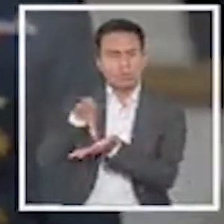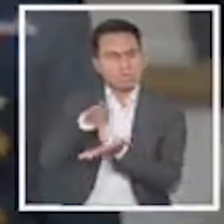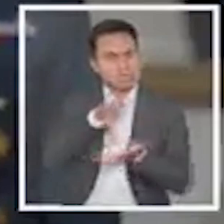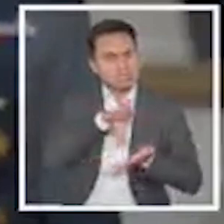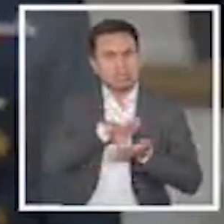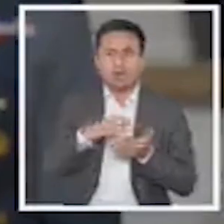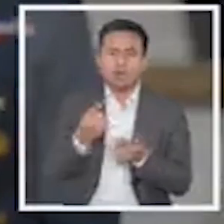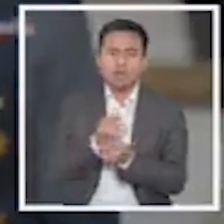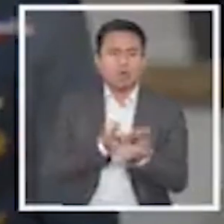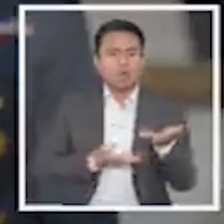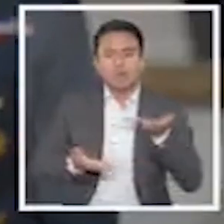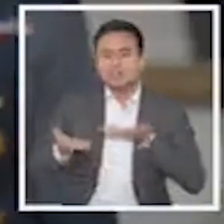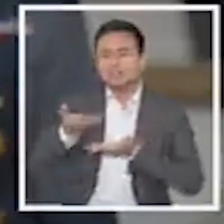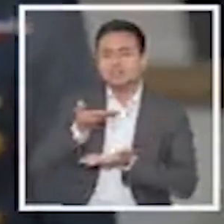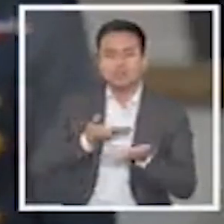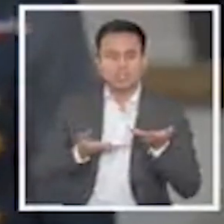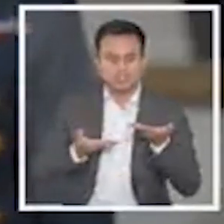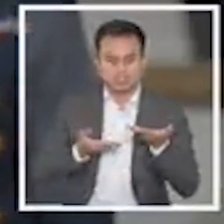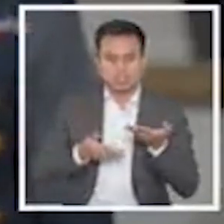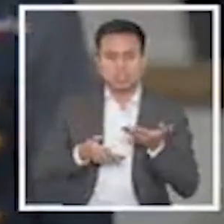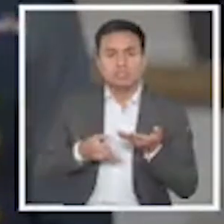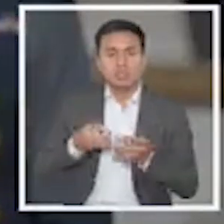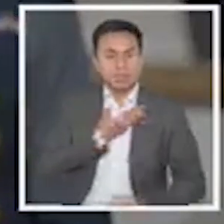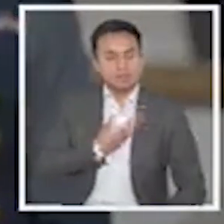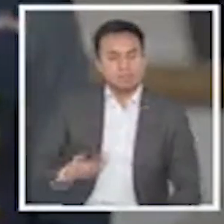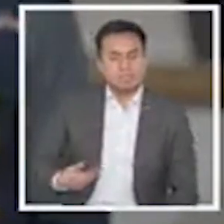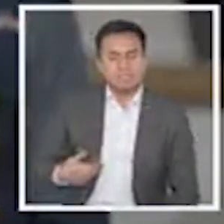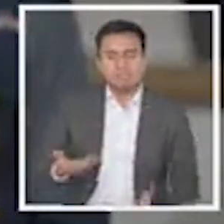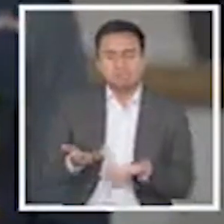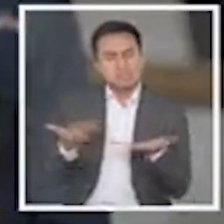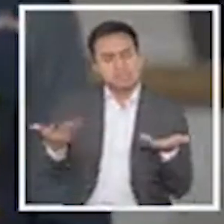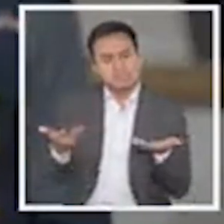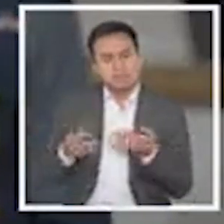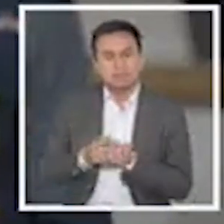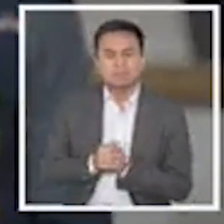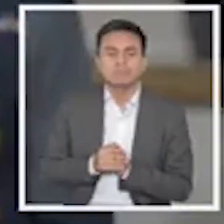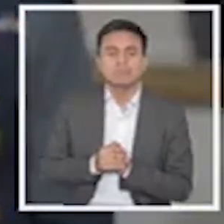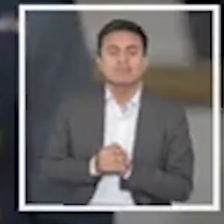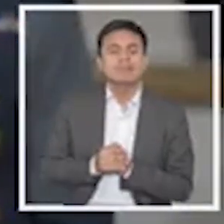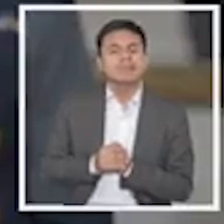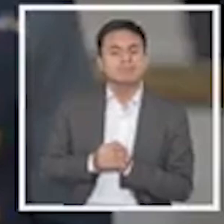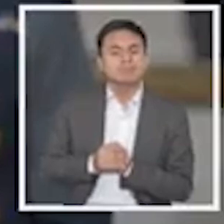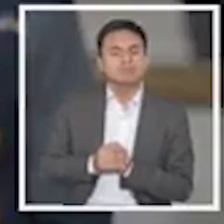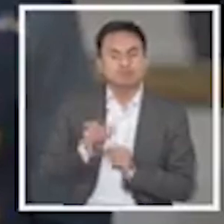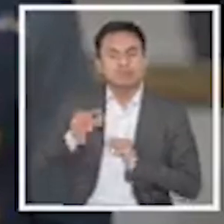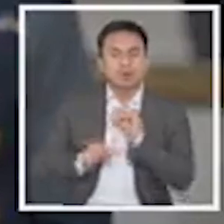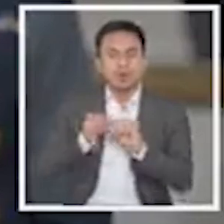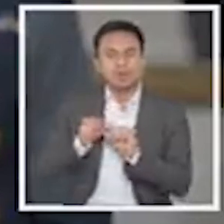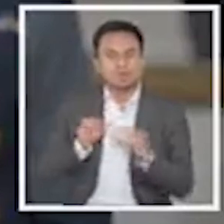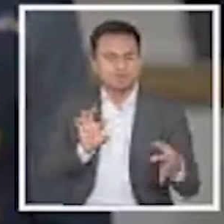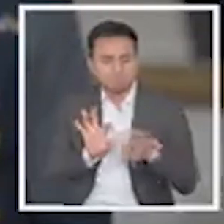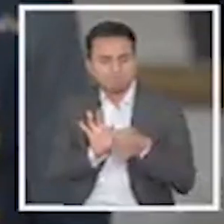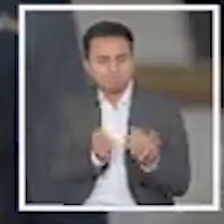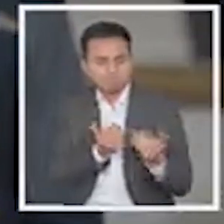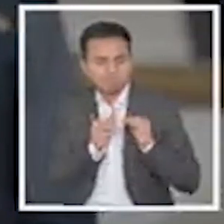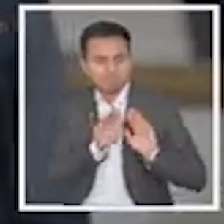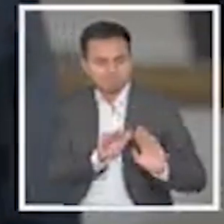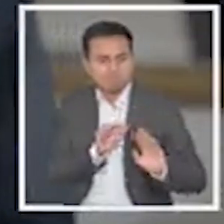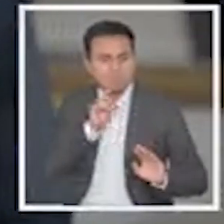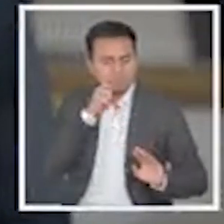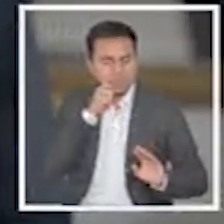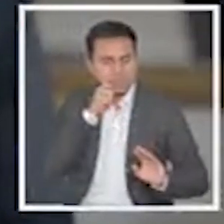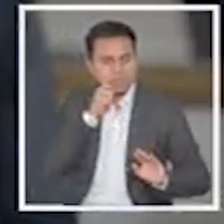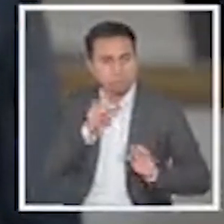o las conversaciones que hay muchas veces entre presidentes. Van generando complicidad,